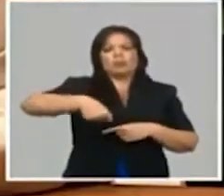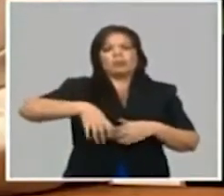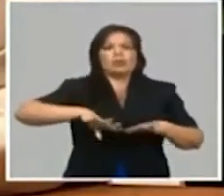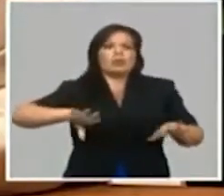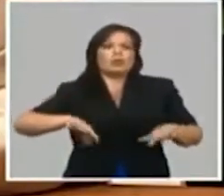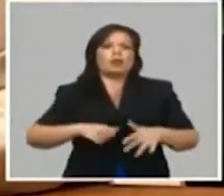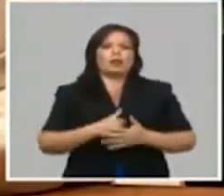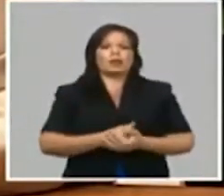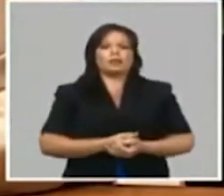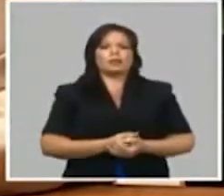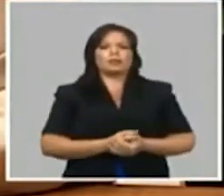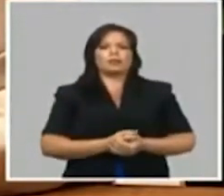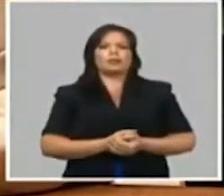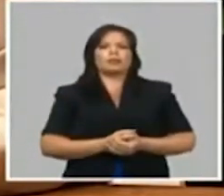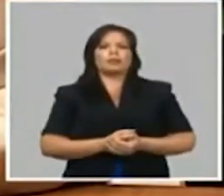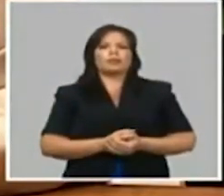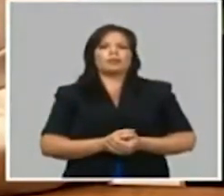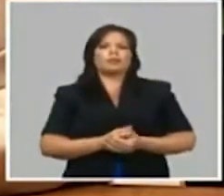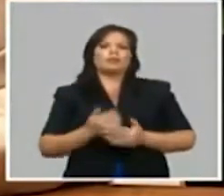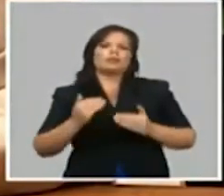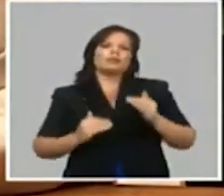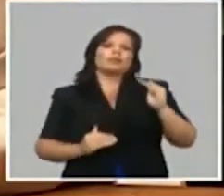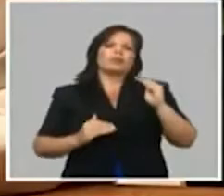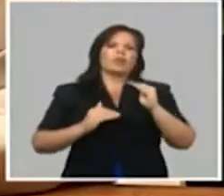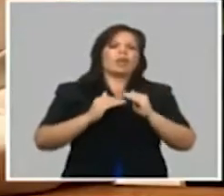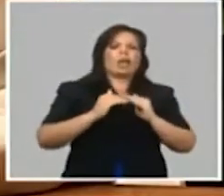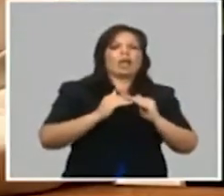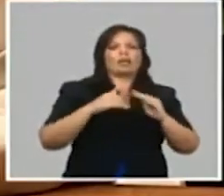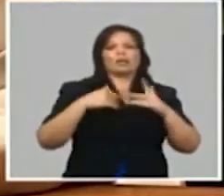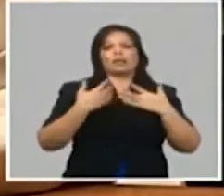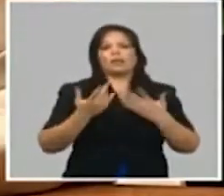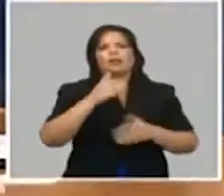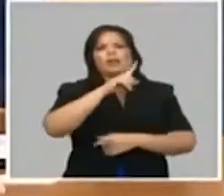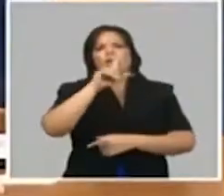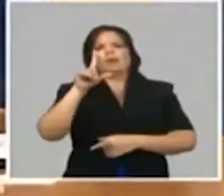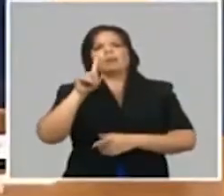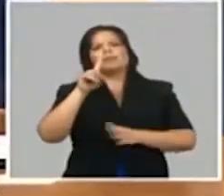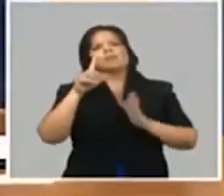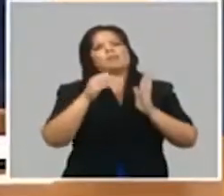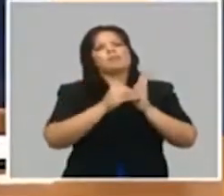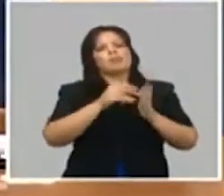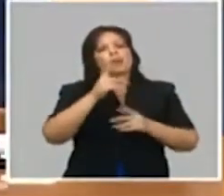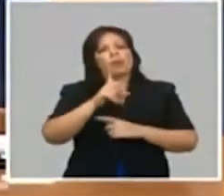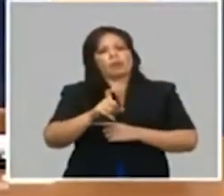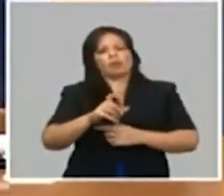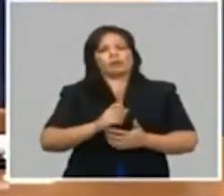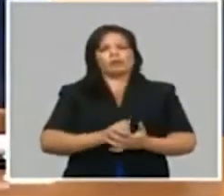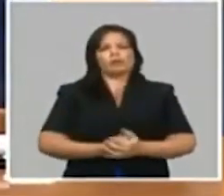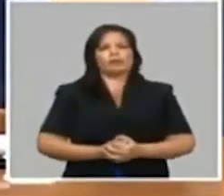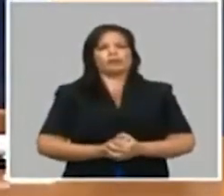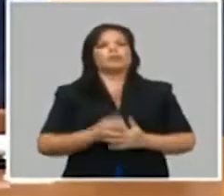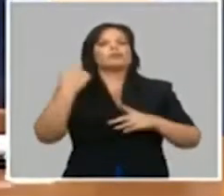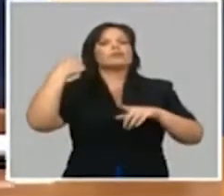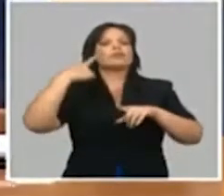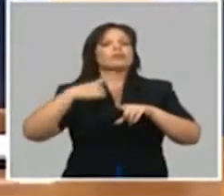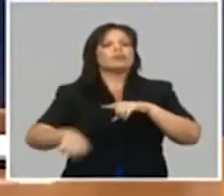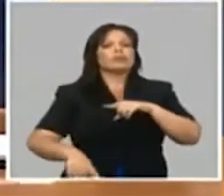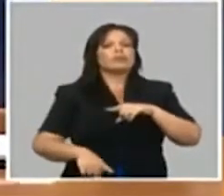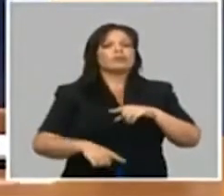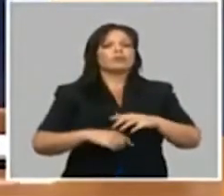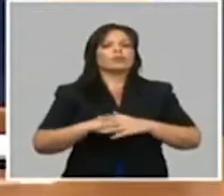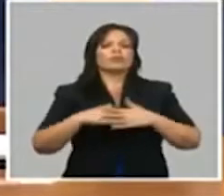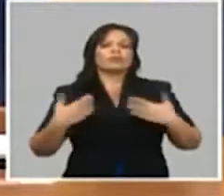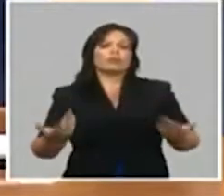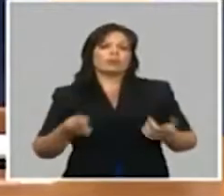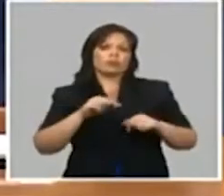hasta los 1,000 pesos, como está establecido hoy en el país. Buena información. Y hay otro tema que usted, de cierta manera,